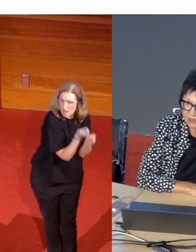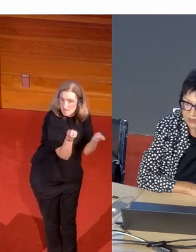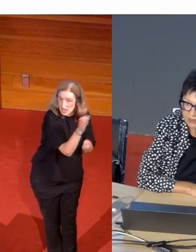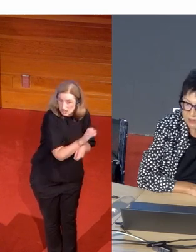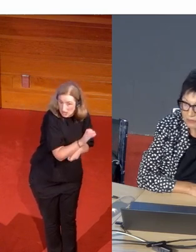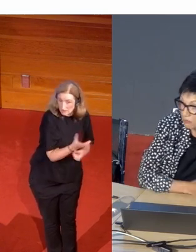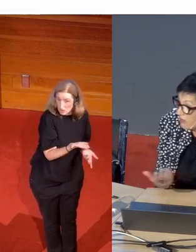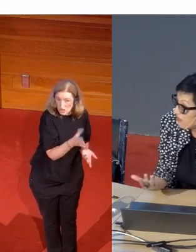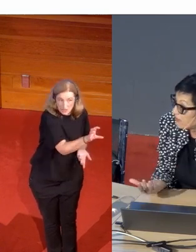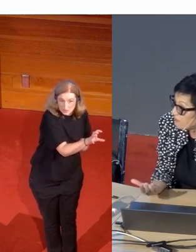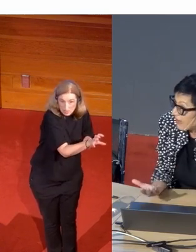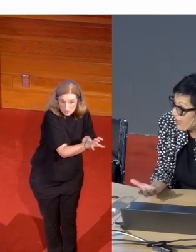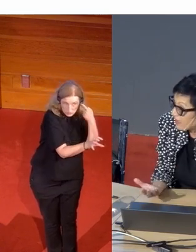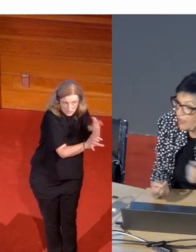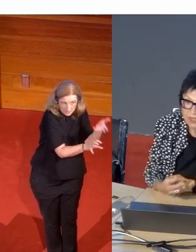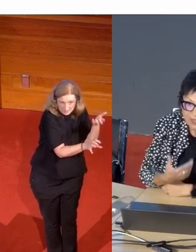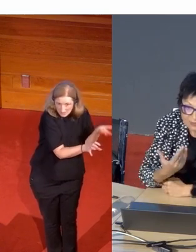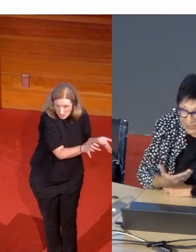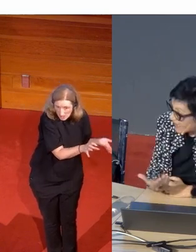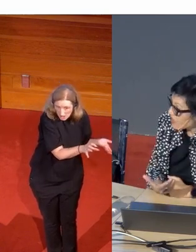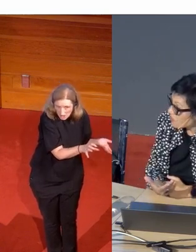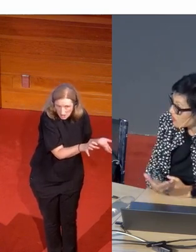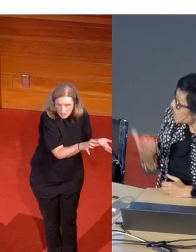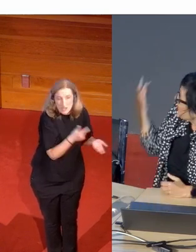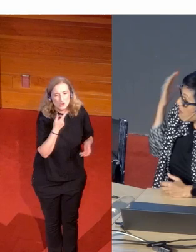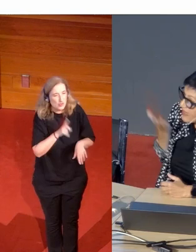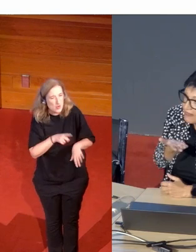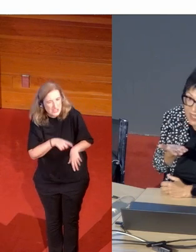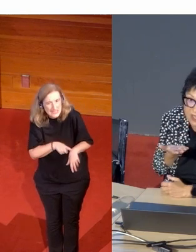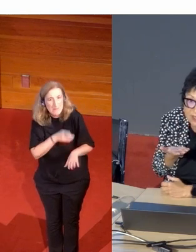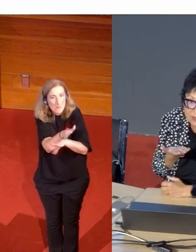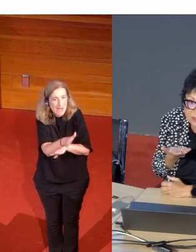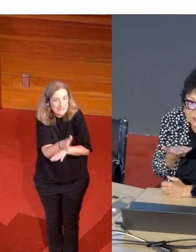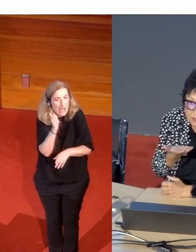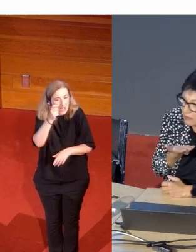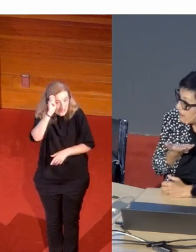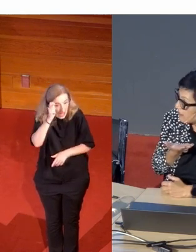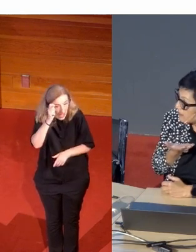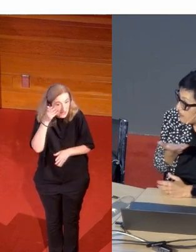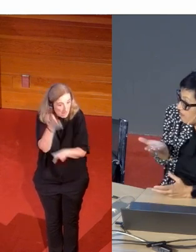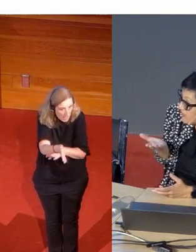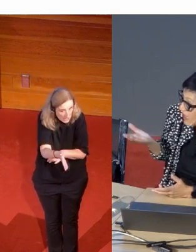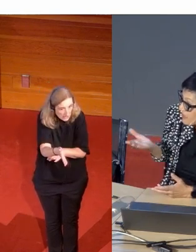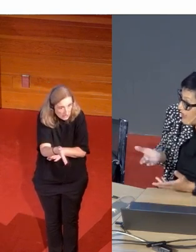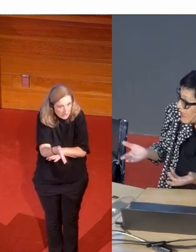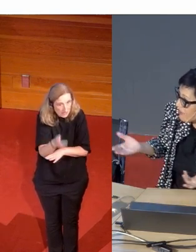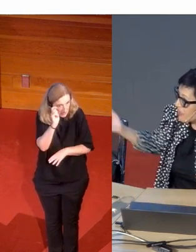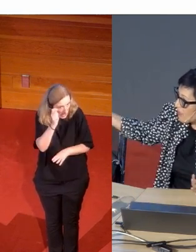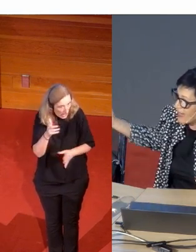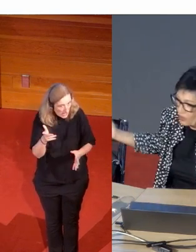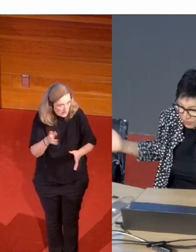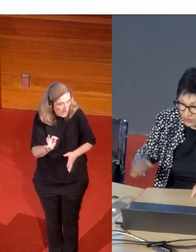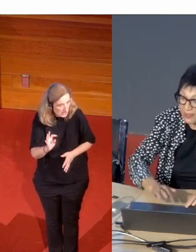California pues no para qué dedicaría mucho tiempo a hacer Campaña en Texas no Texas y